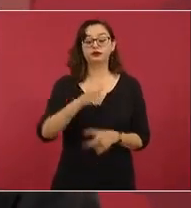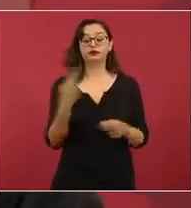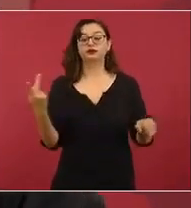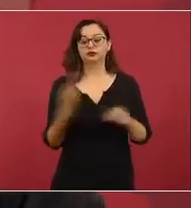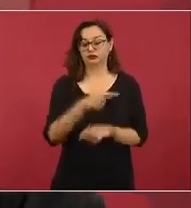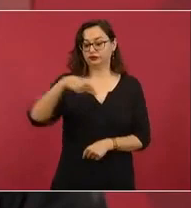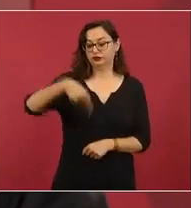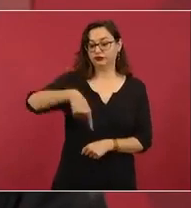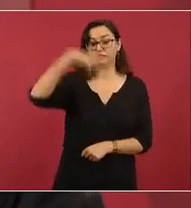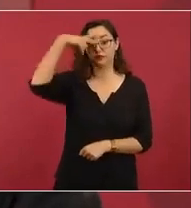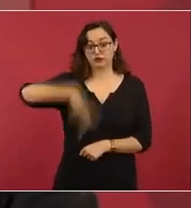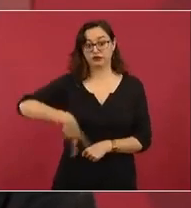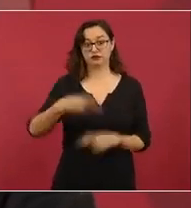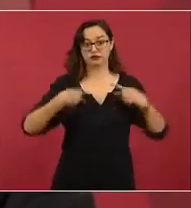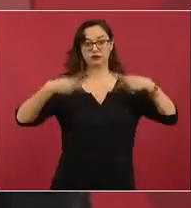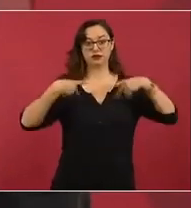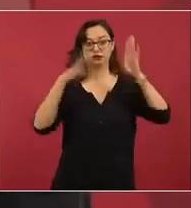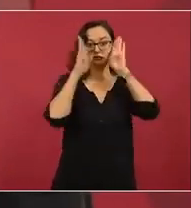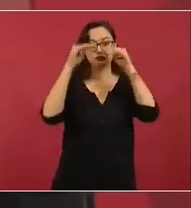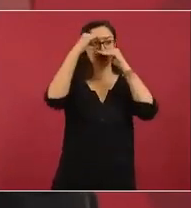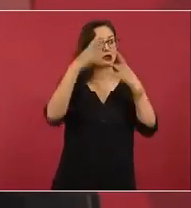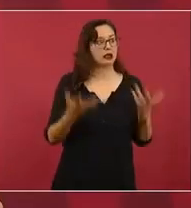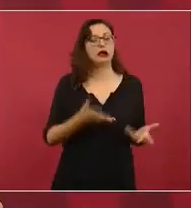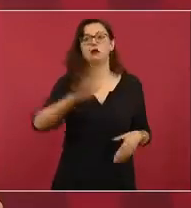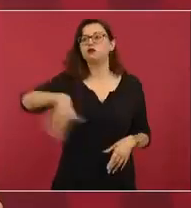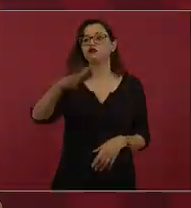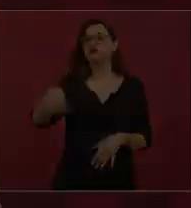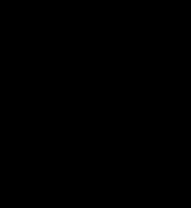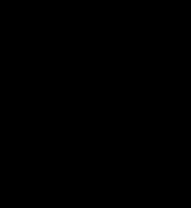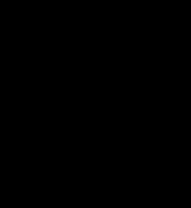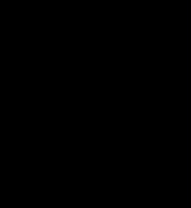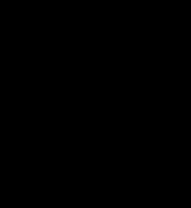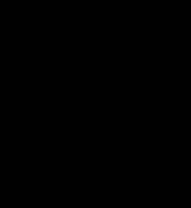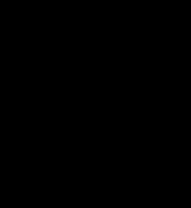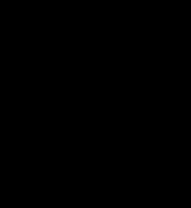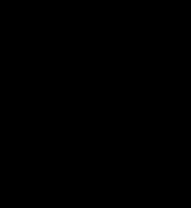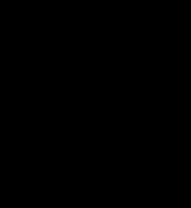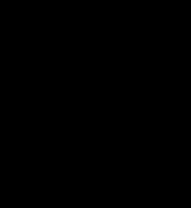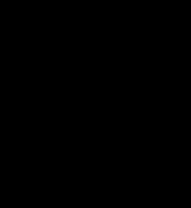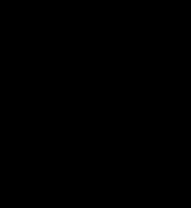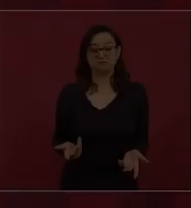de México a buscar a Maximiliano y nos invadió de nuevo.